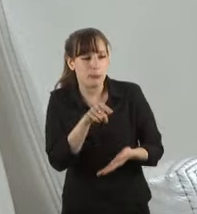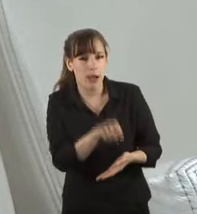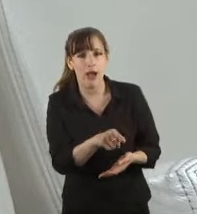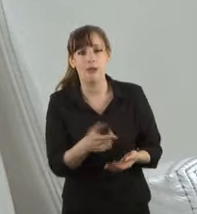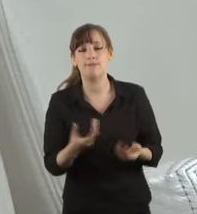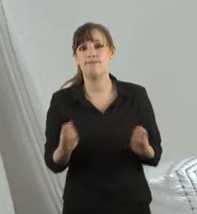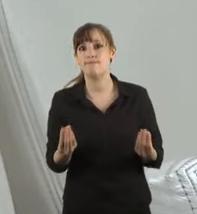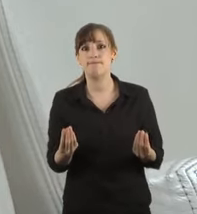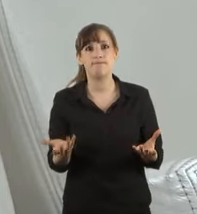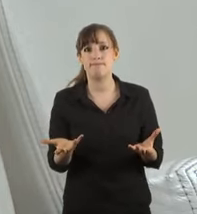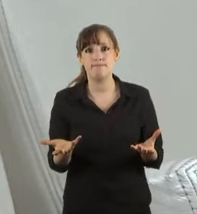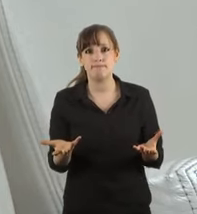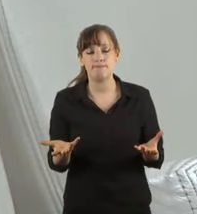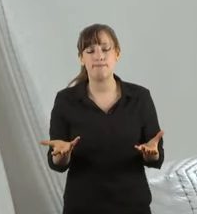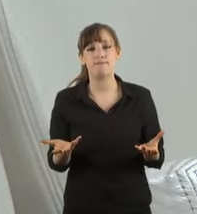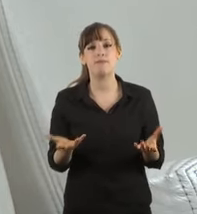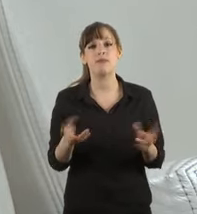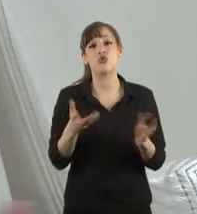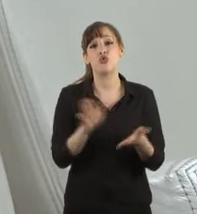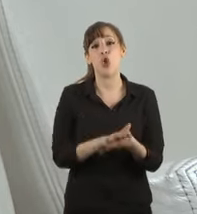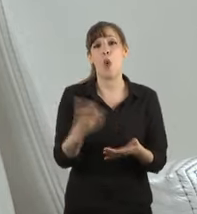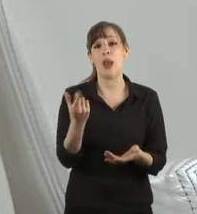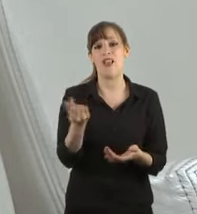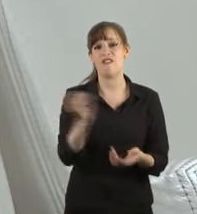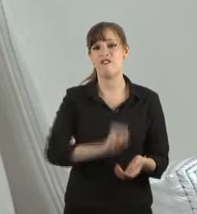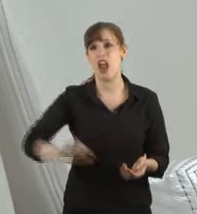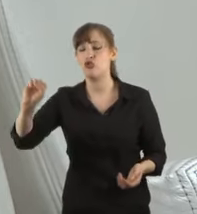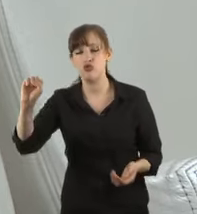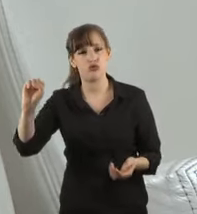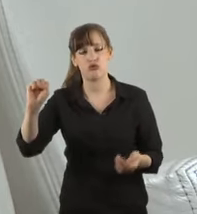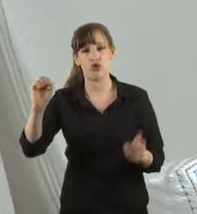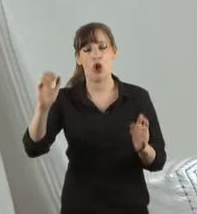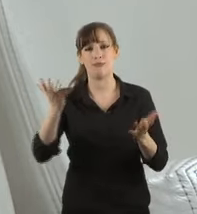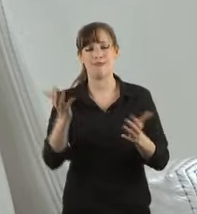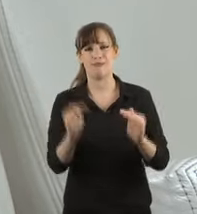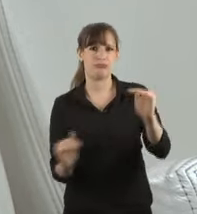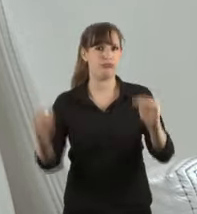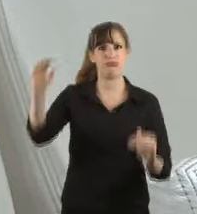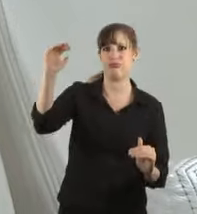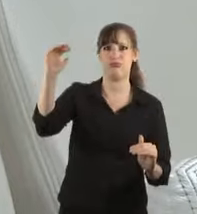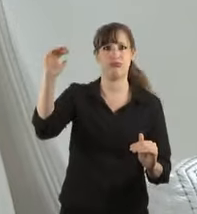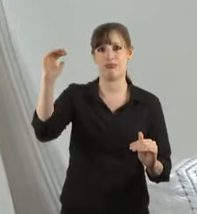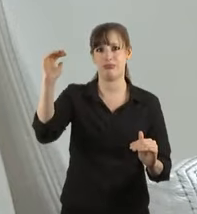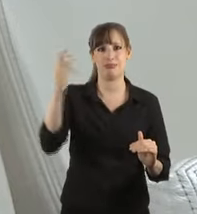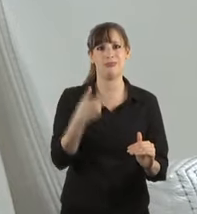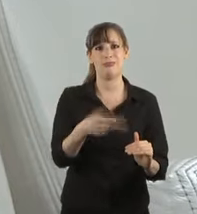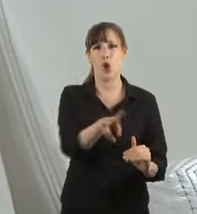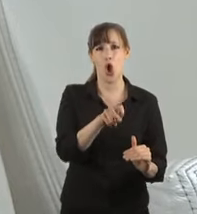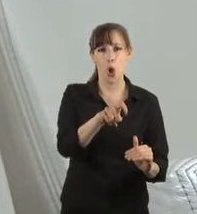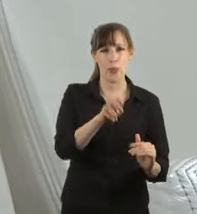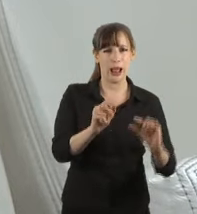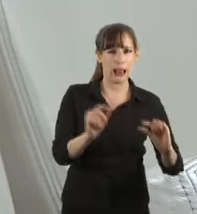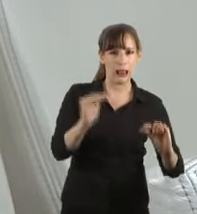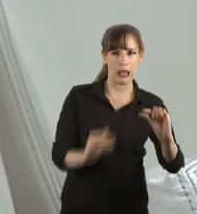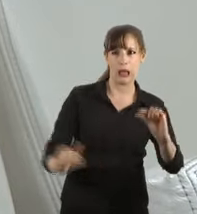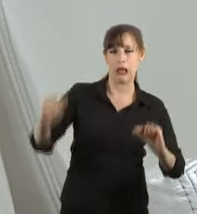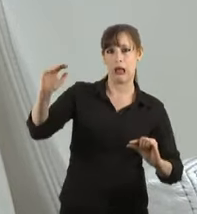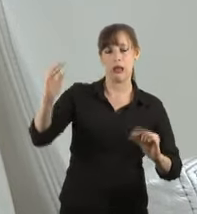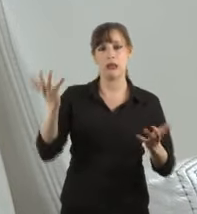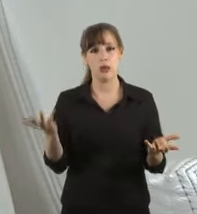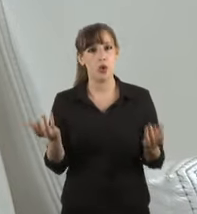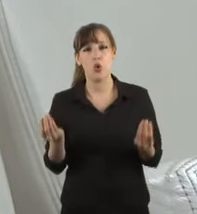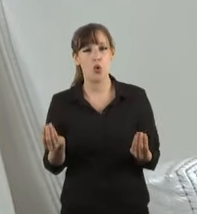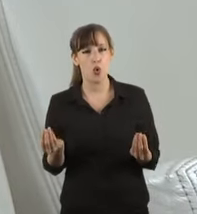perdido respecto de la inflación respecto del deterioro en general del poder adquisitivo van a tener van a ser tenidos en